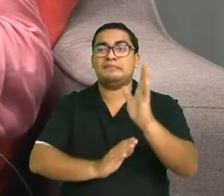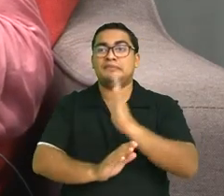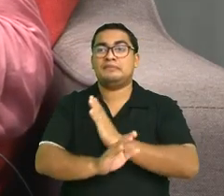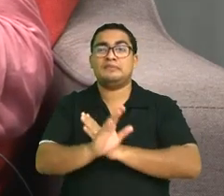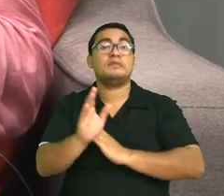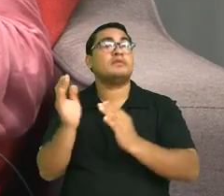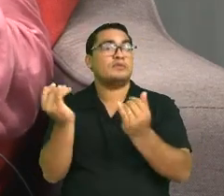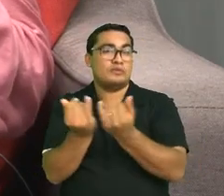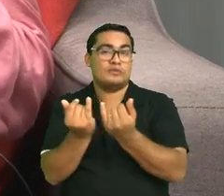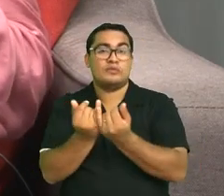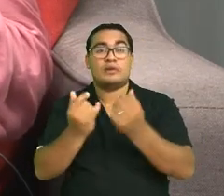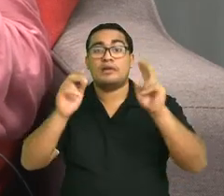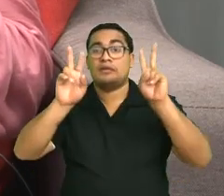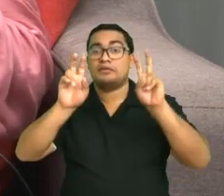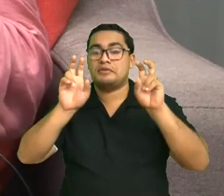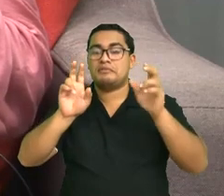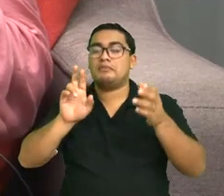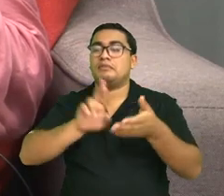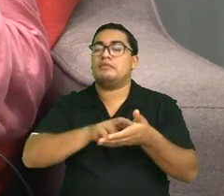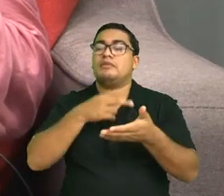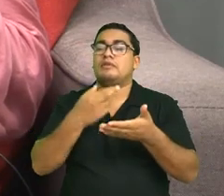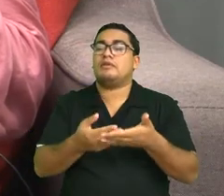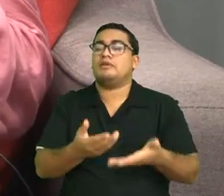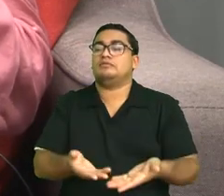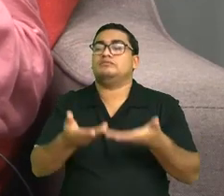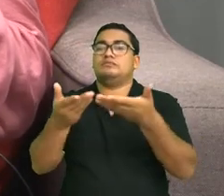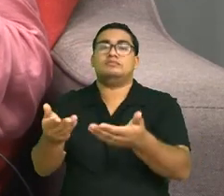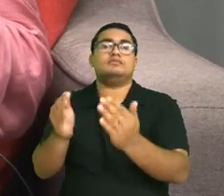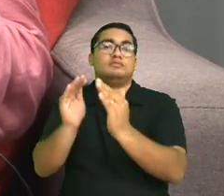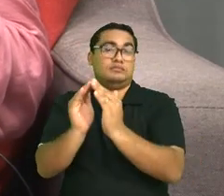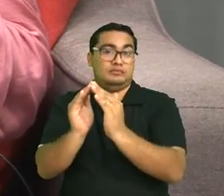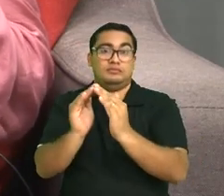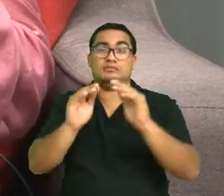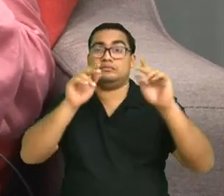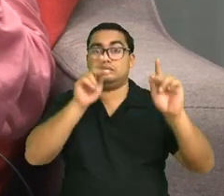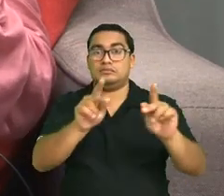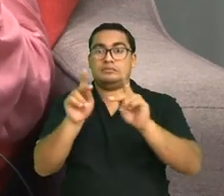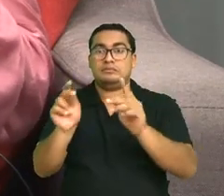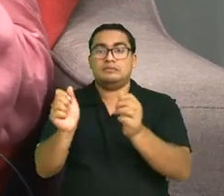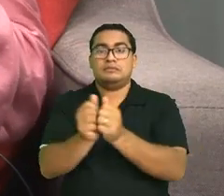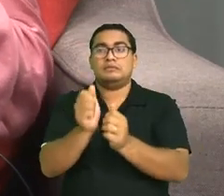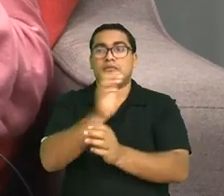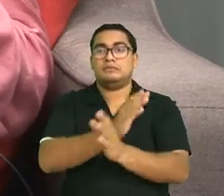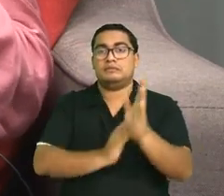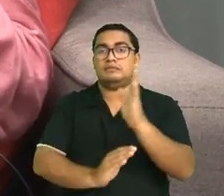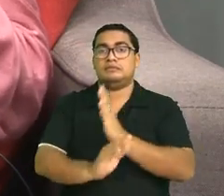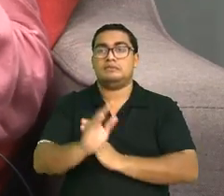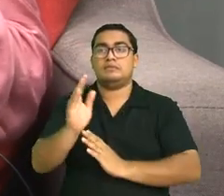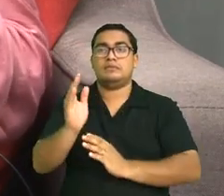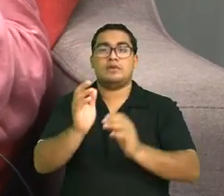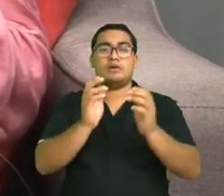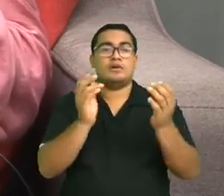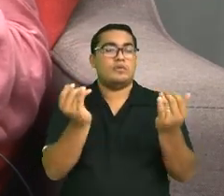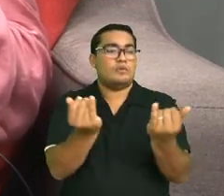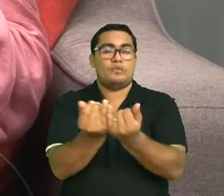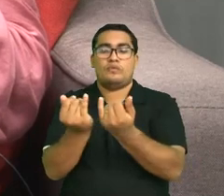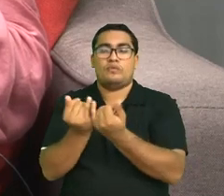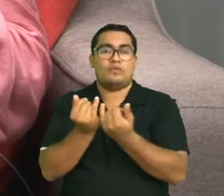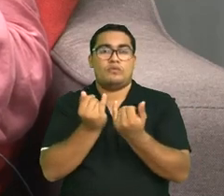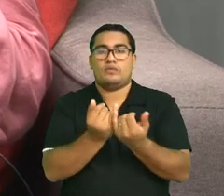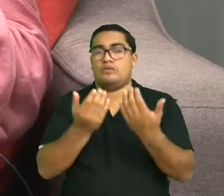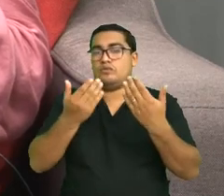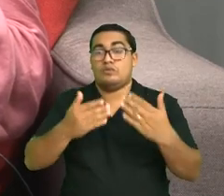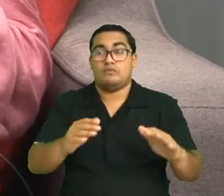¿verdad? Y también la igualdad de oportunidades para acceder a los puestos de